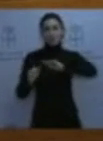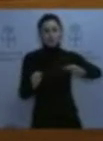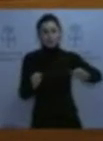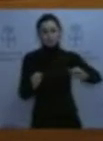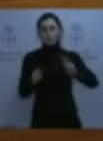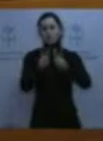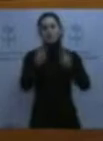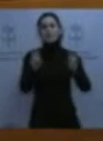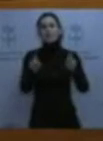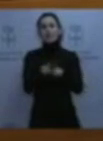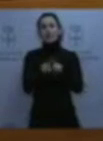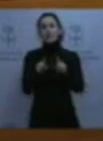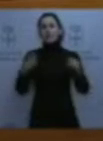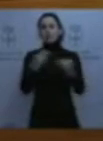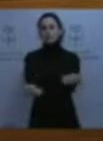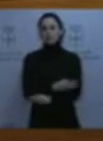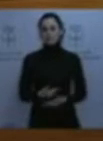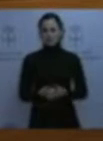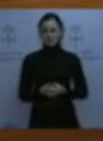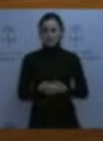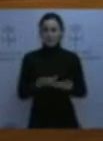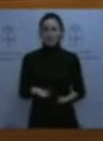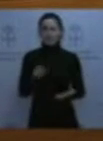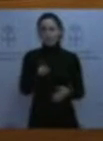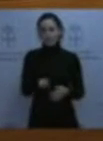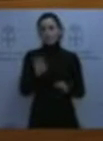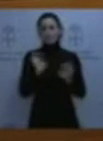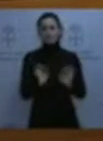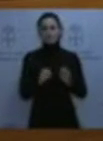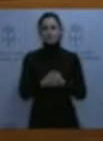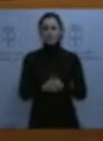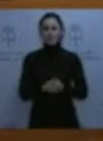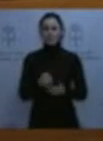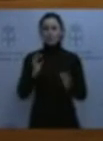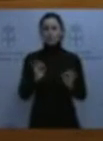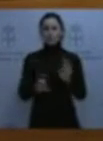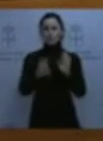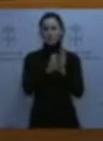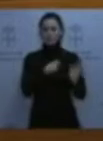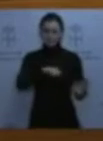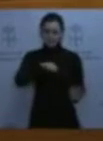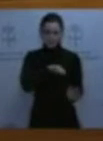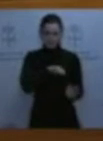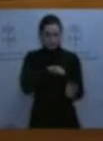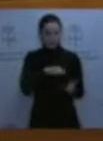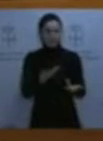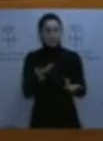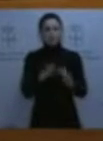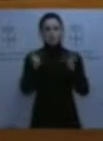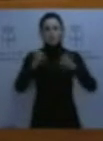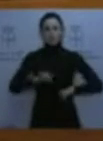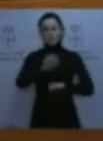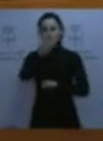cuestiones incompatibles, pero que también lo es con la Constitución española y con los convenios europeos